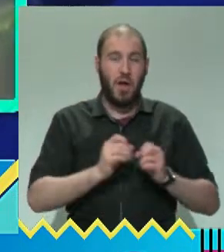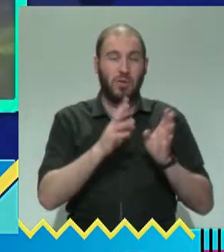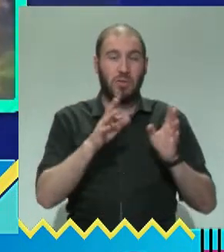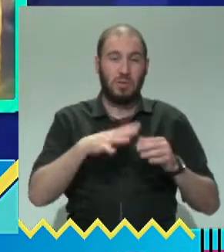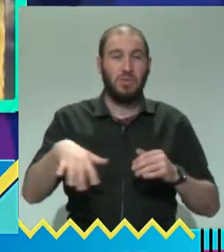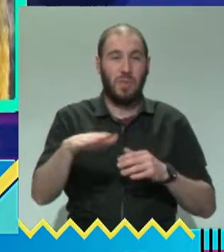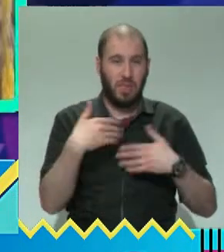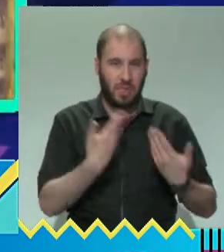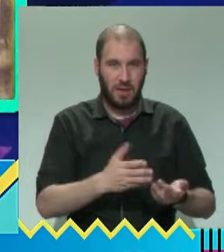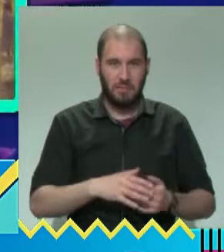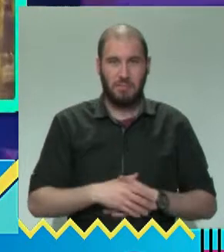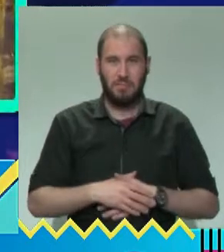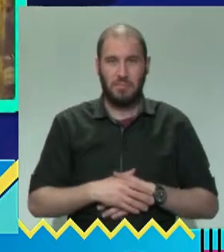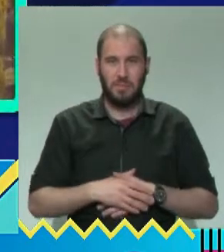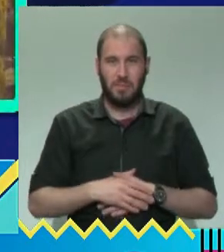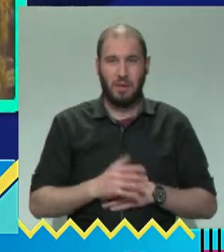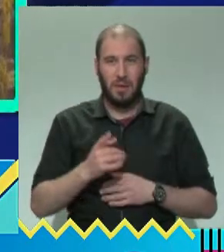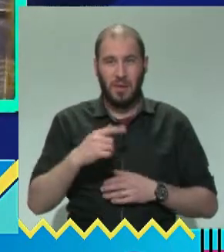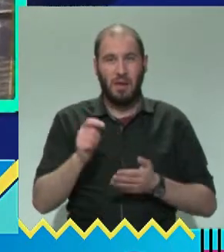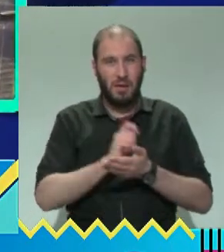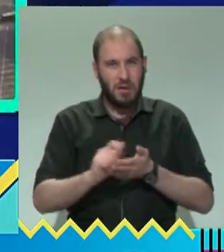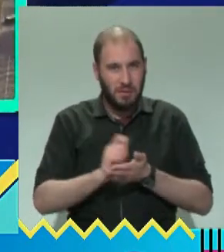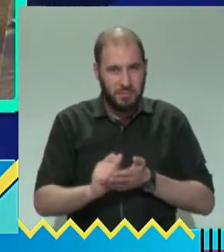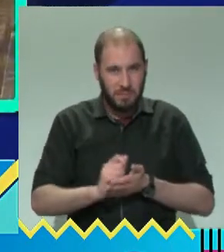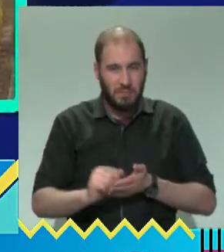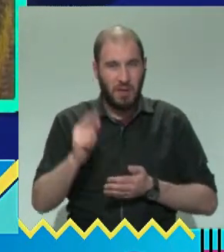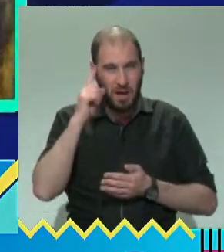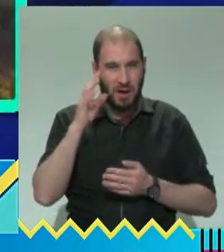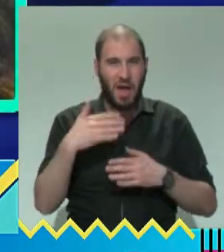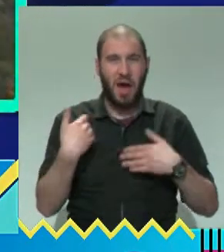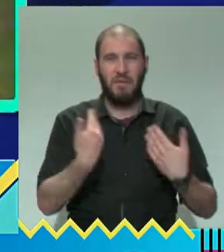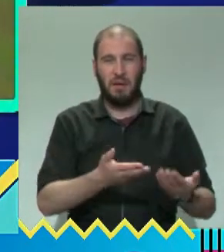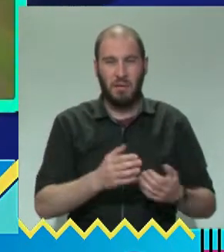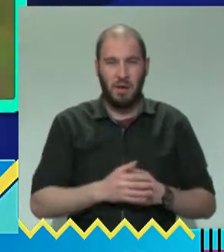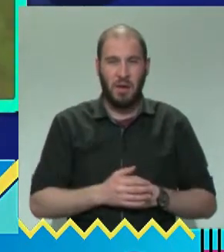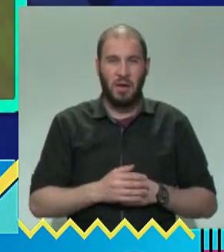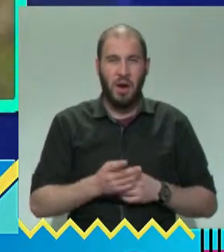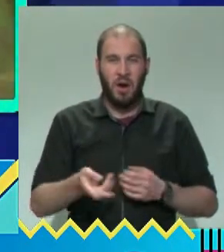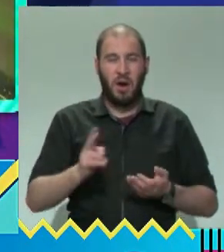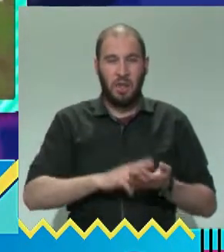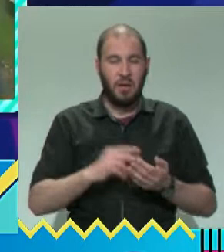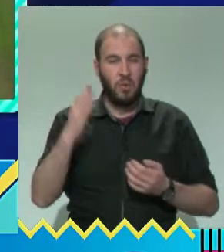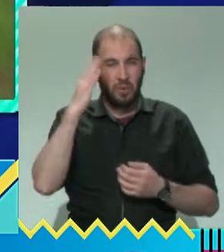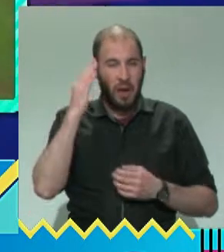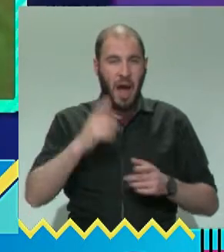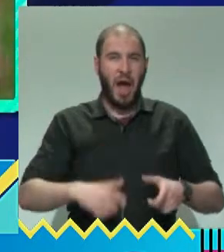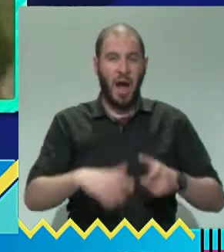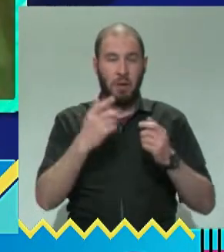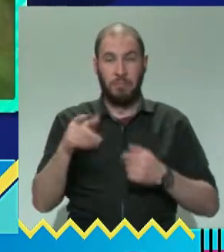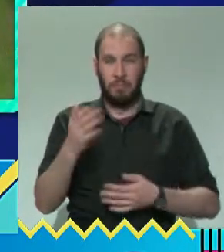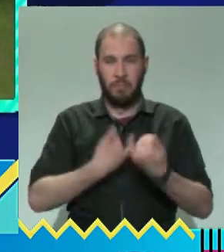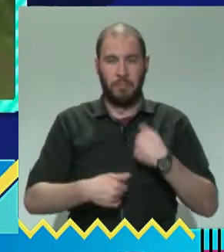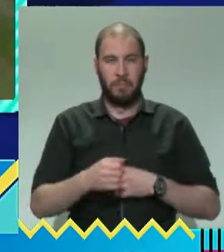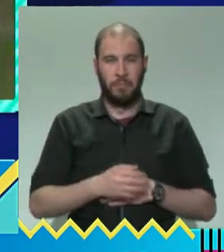ciudad. Bien, ¿no? Para seguir anotando y teniendo en cuenta en relación a los beneficios, para ir volviendo quizás a esta cultura del árbol de la que nos hablan